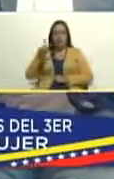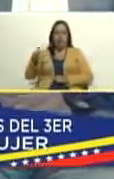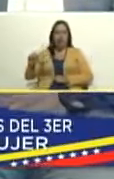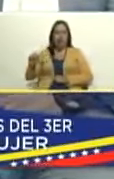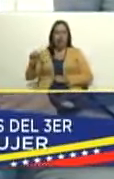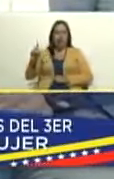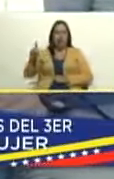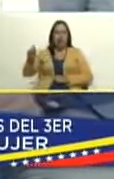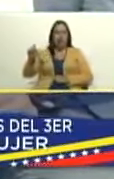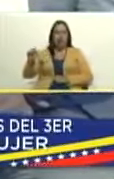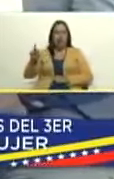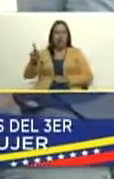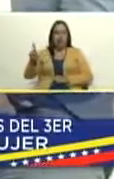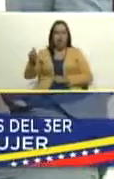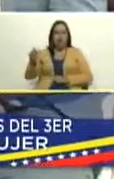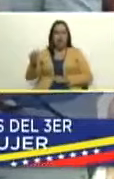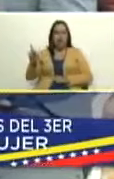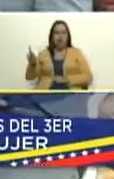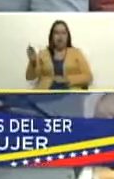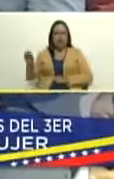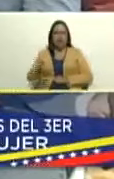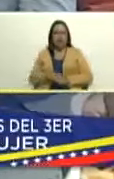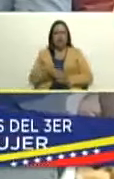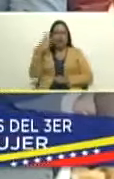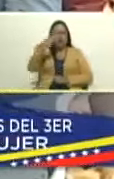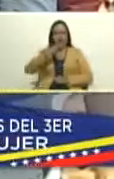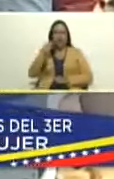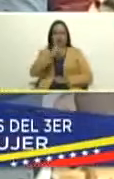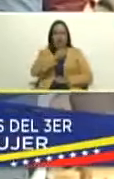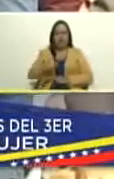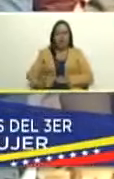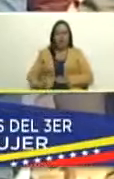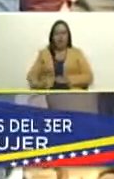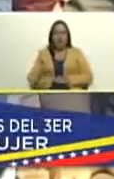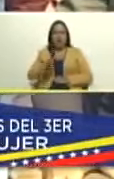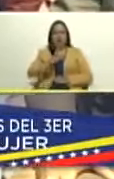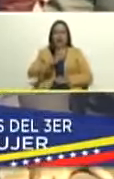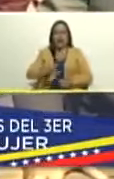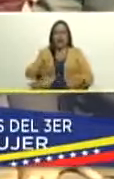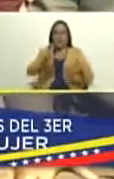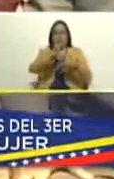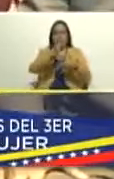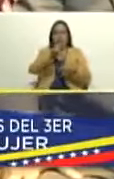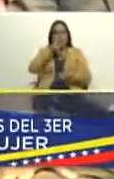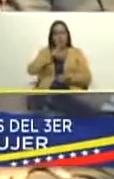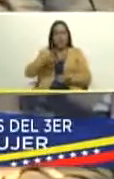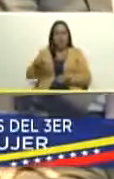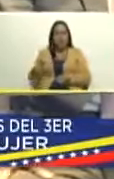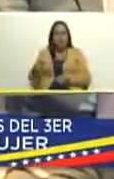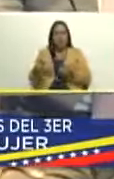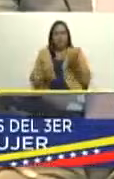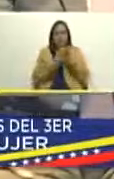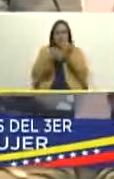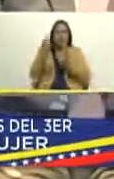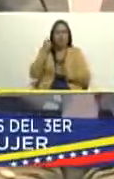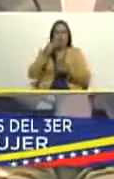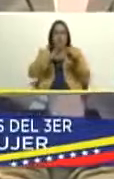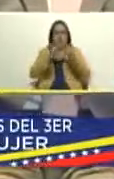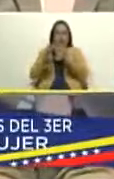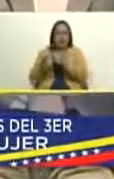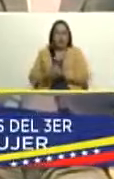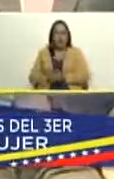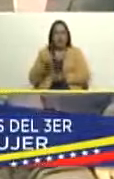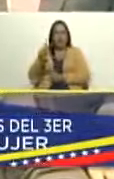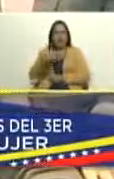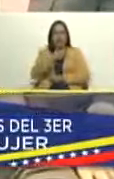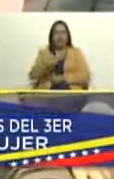joven presidente del Banco Bicentenario del Pueblo, de la Clase Obrera, la Mujer y las Comunas, a Jimmy Berríos, presidente del